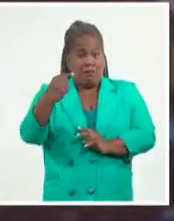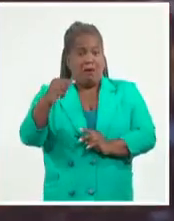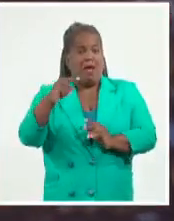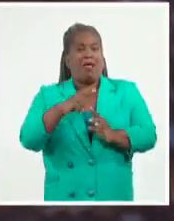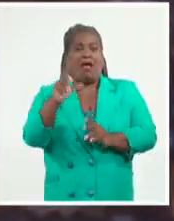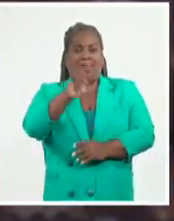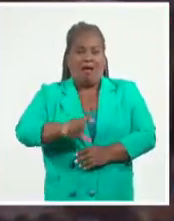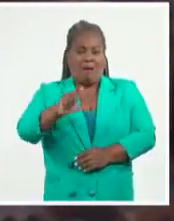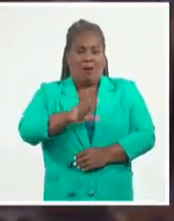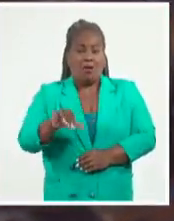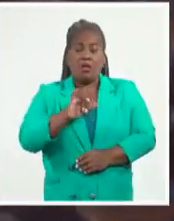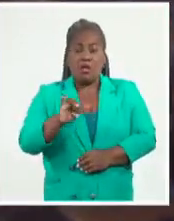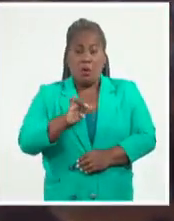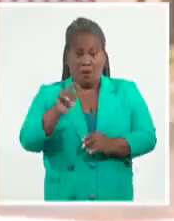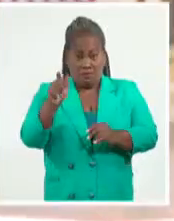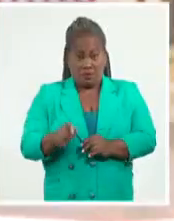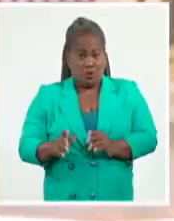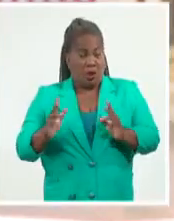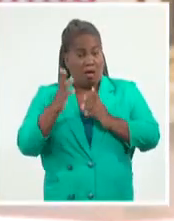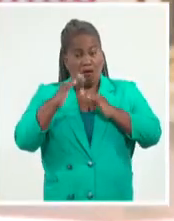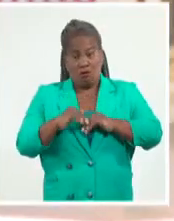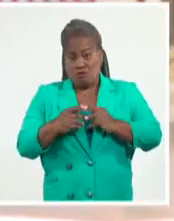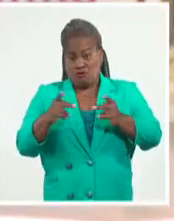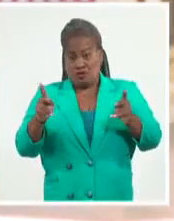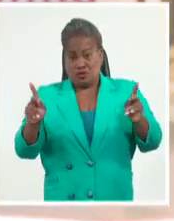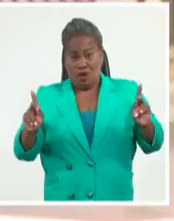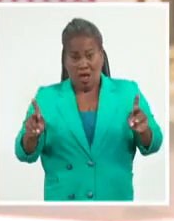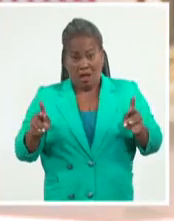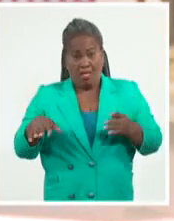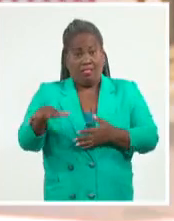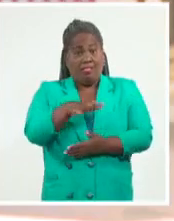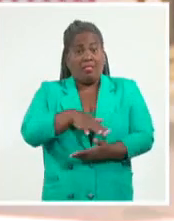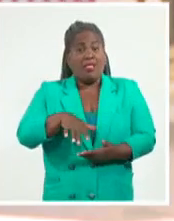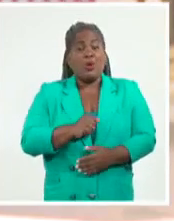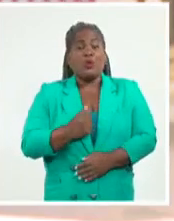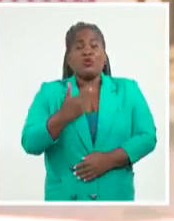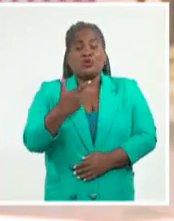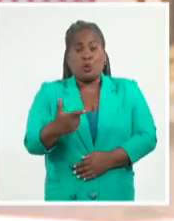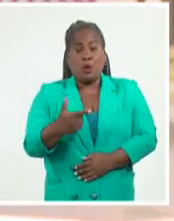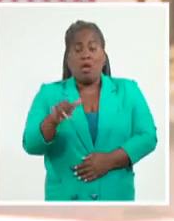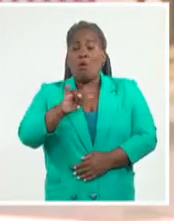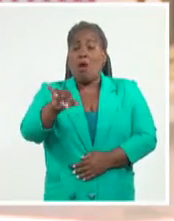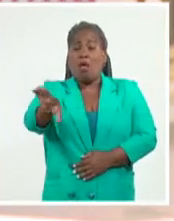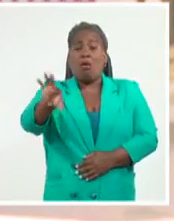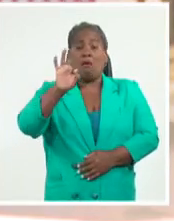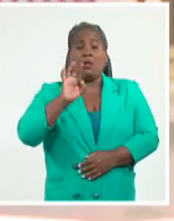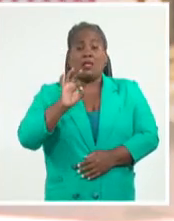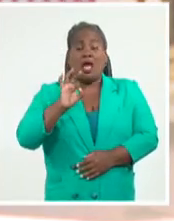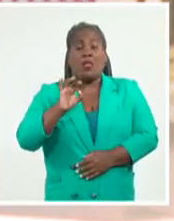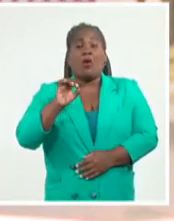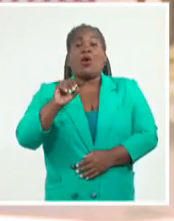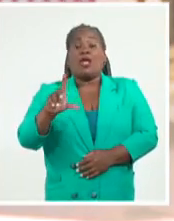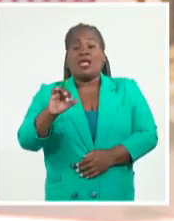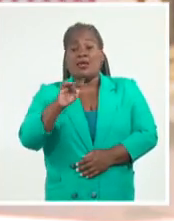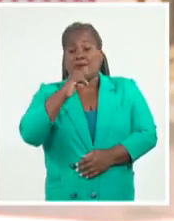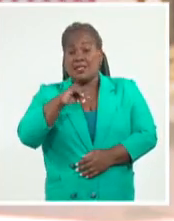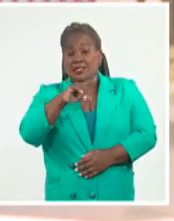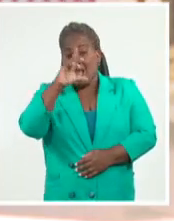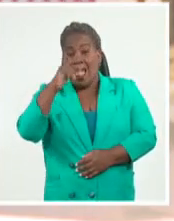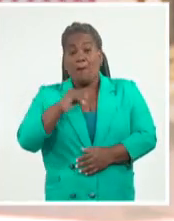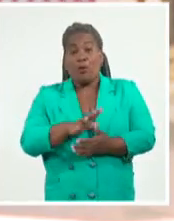como aficionados de nuestras instituciones culturales del territorio. Y tendremos invitado además a Lidis Lamorú, a Waldo